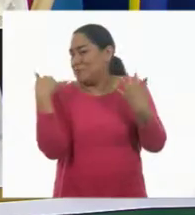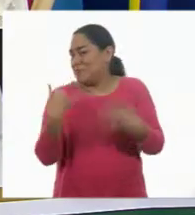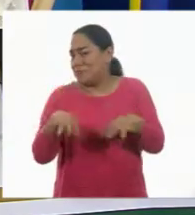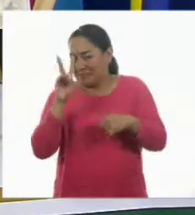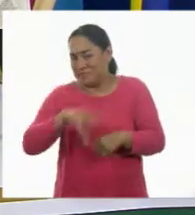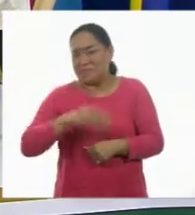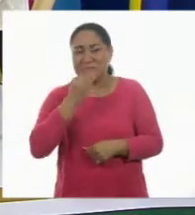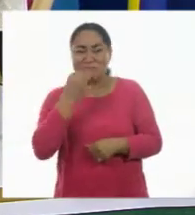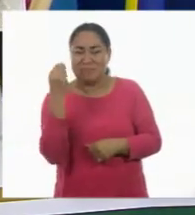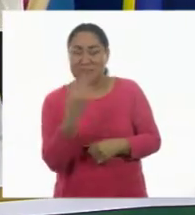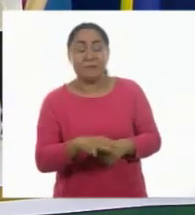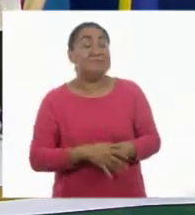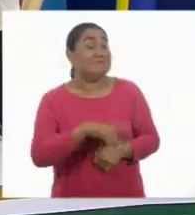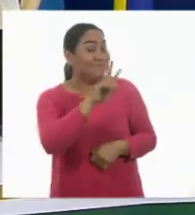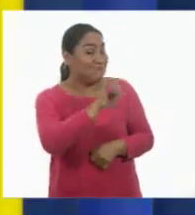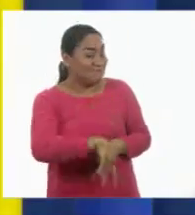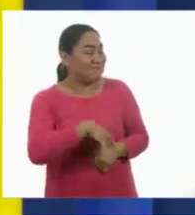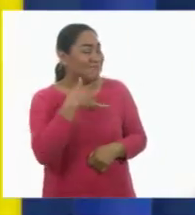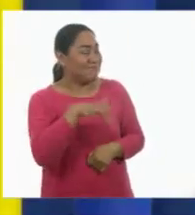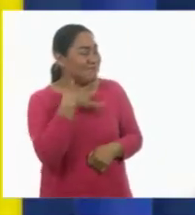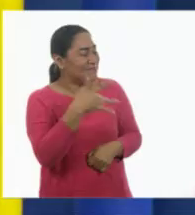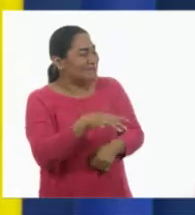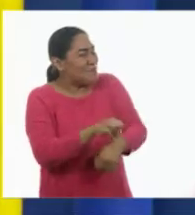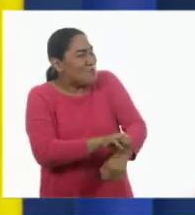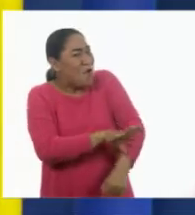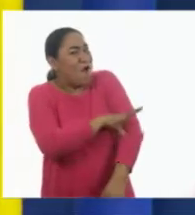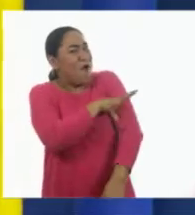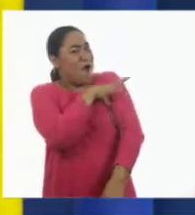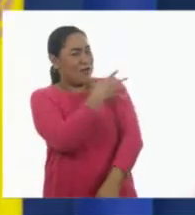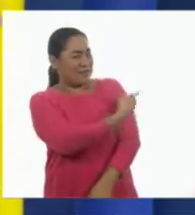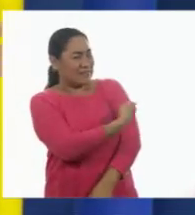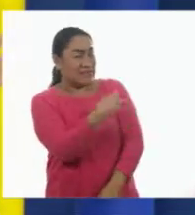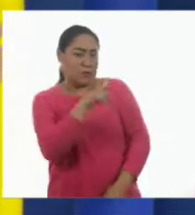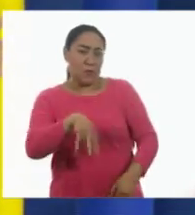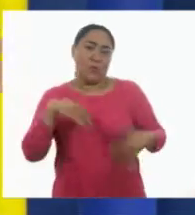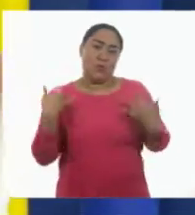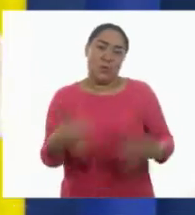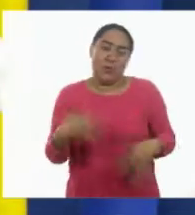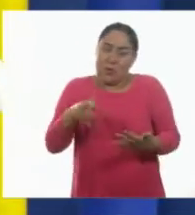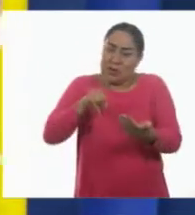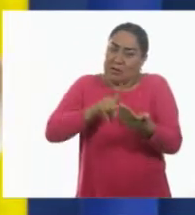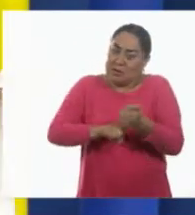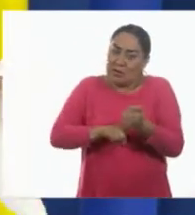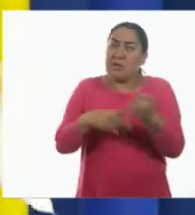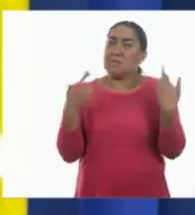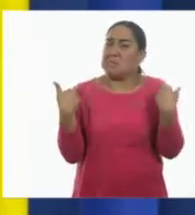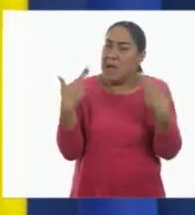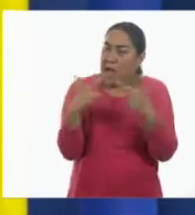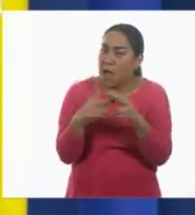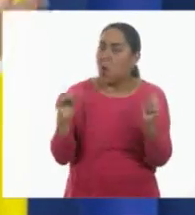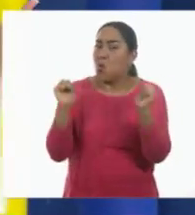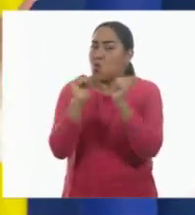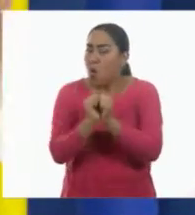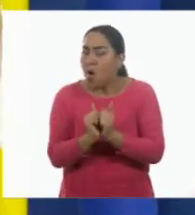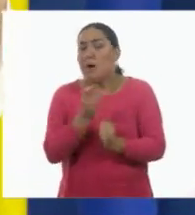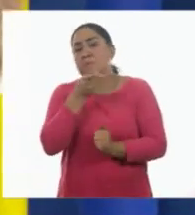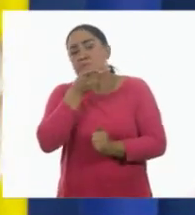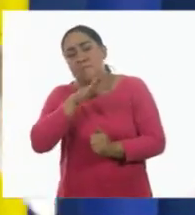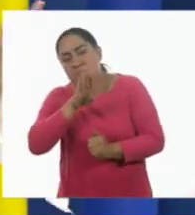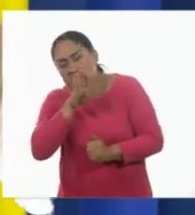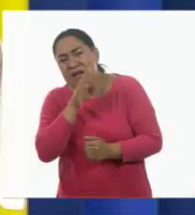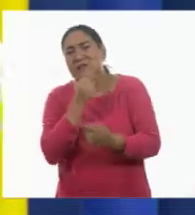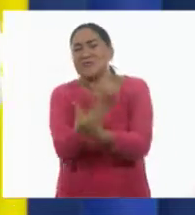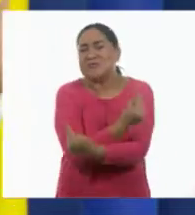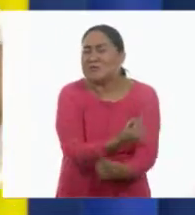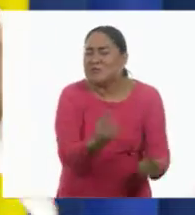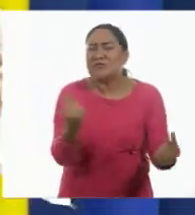Sí, estamos muy emocionadas las dos. ¿Sabes por qué, María? Porque están haciendo un gran trabajo en casa. También, los docentes, los papás, los